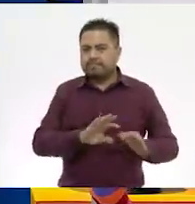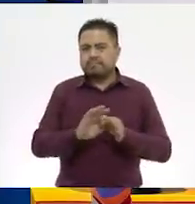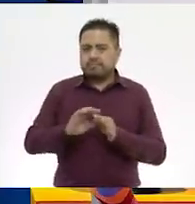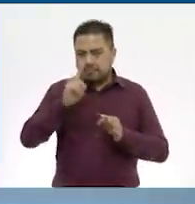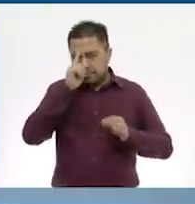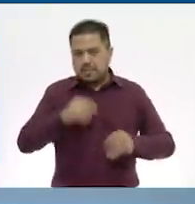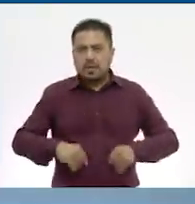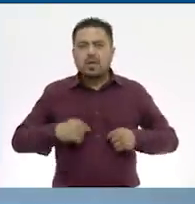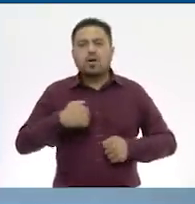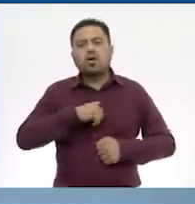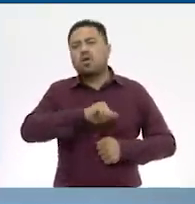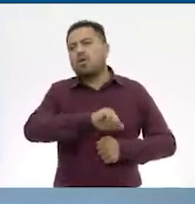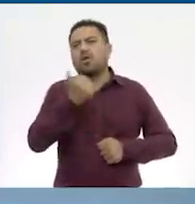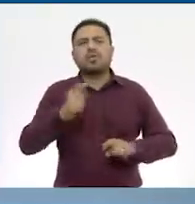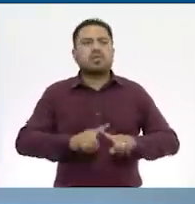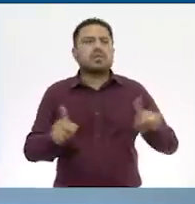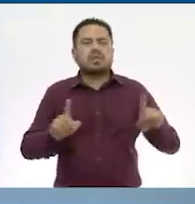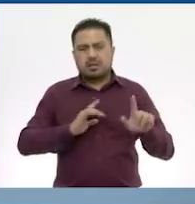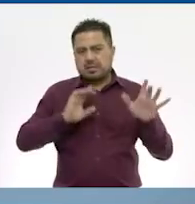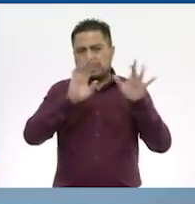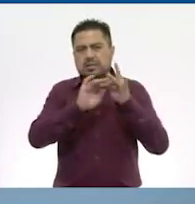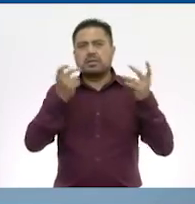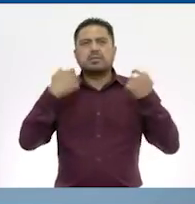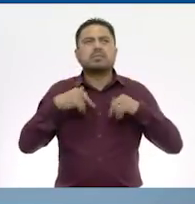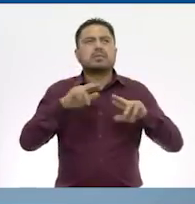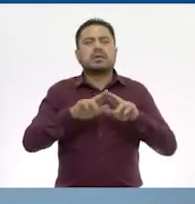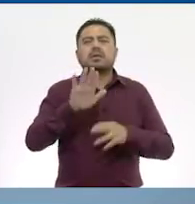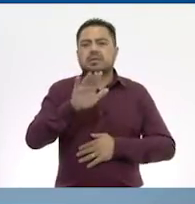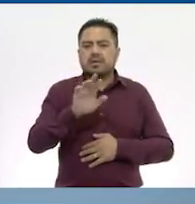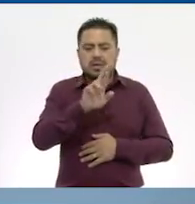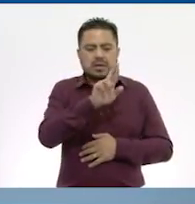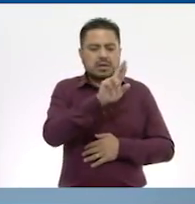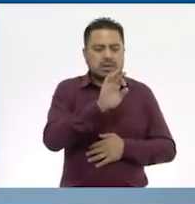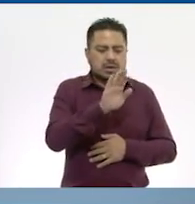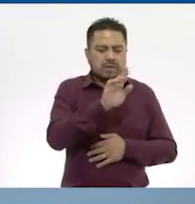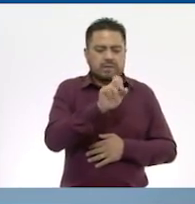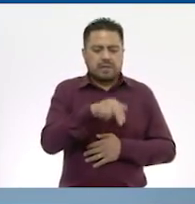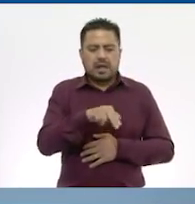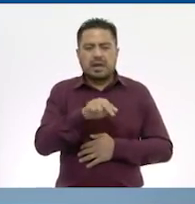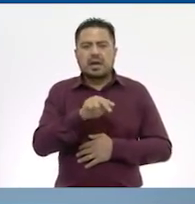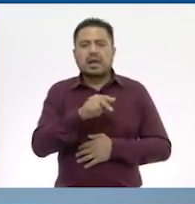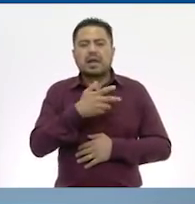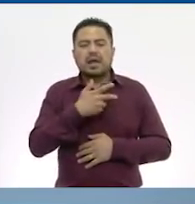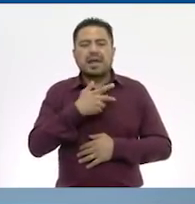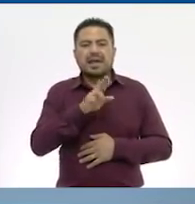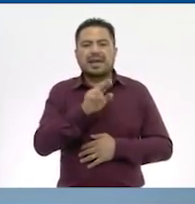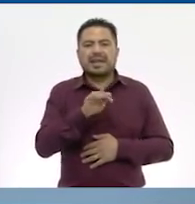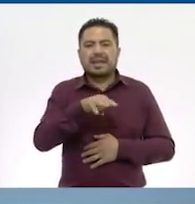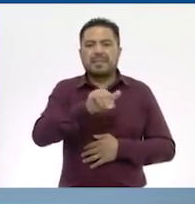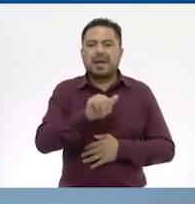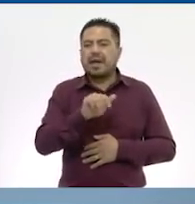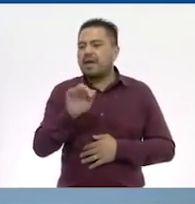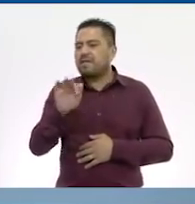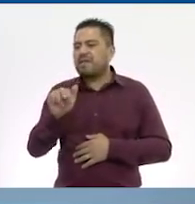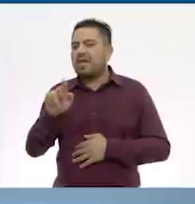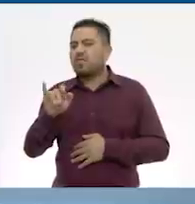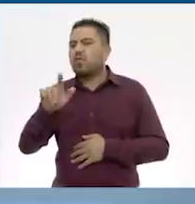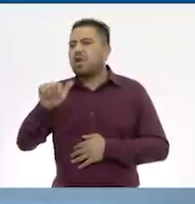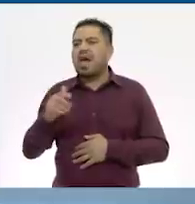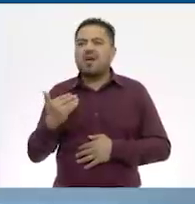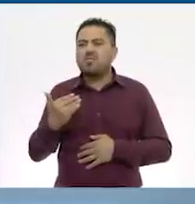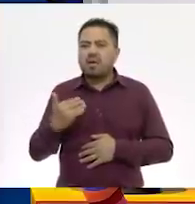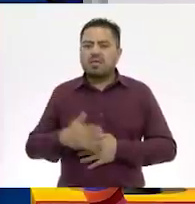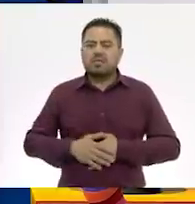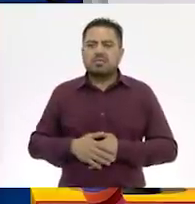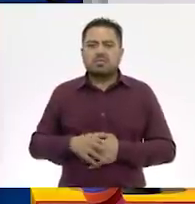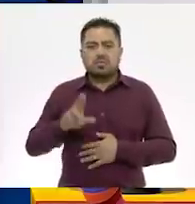vida. Yo te digo una diferencia, maestro, que un refrán tiene rima y la fábula no.